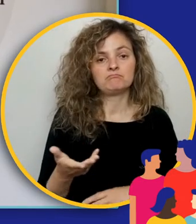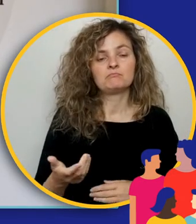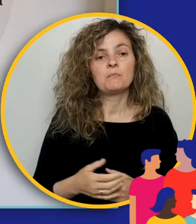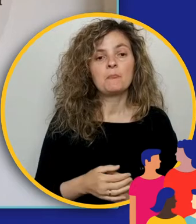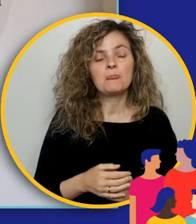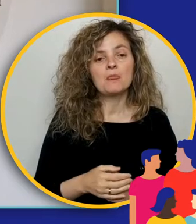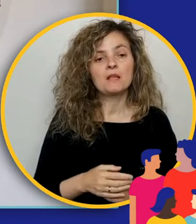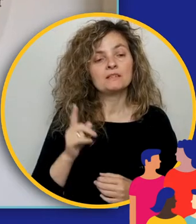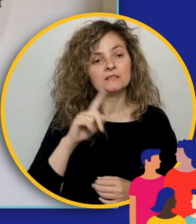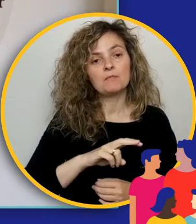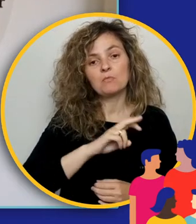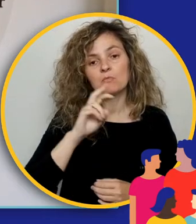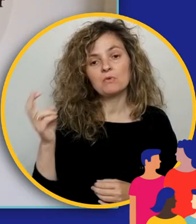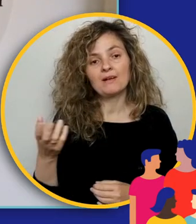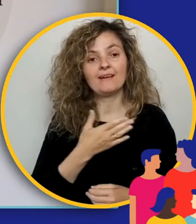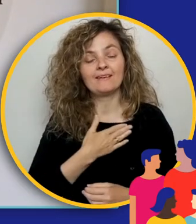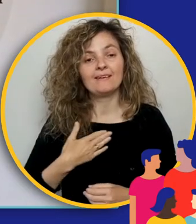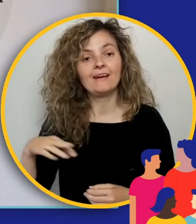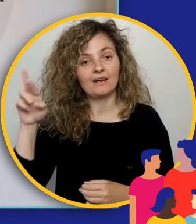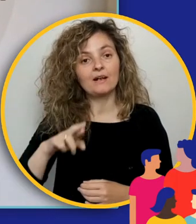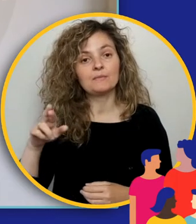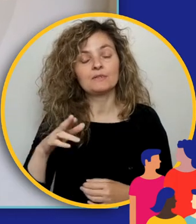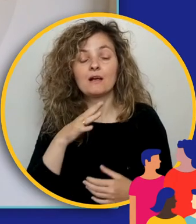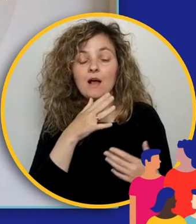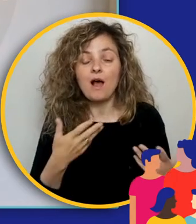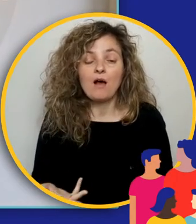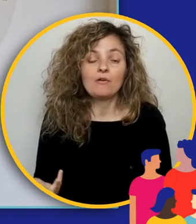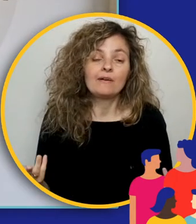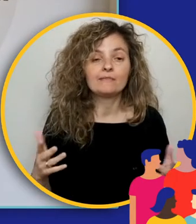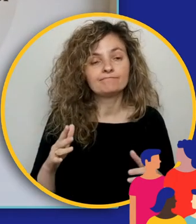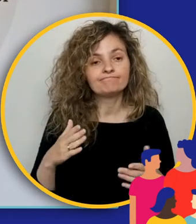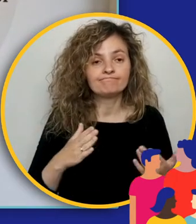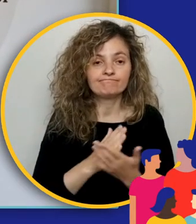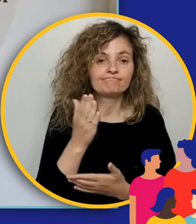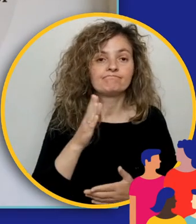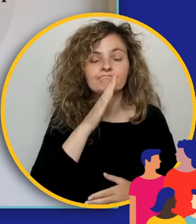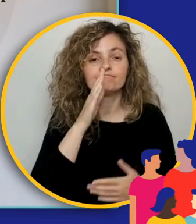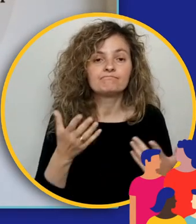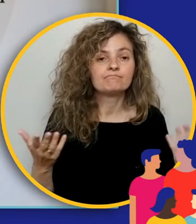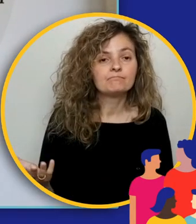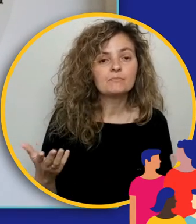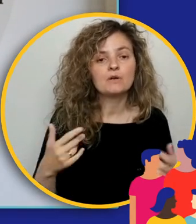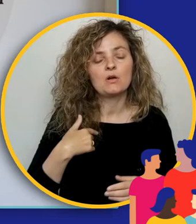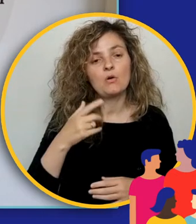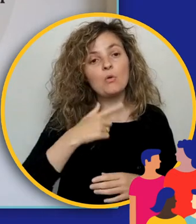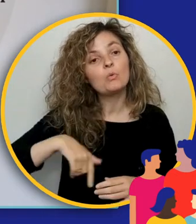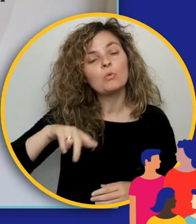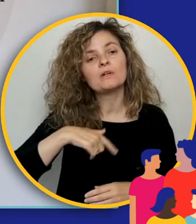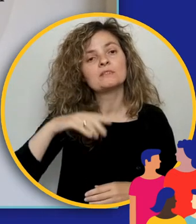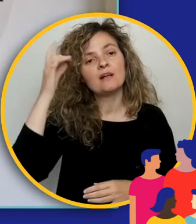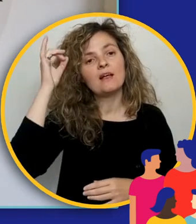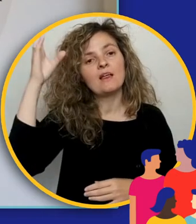y por otro lado pues, se han quedado con ganas de repetir, lo que pasa que bueno, ahora se ha visto un poco truncada, pero nuestra idea es seguir